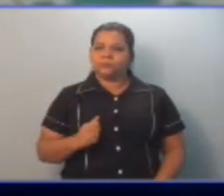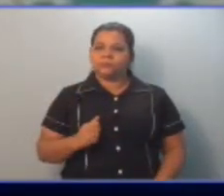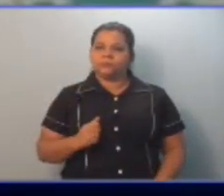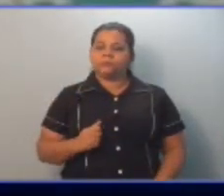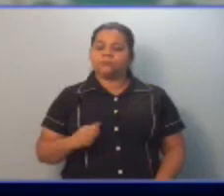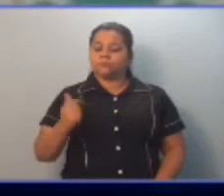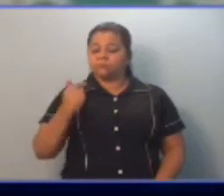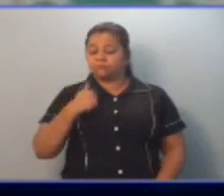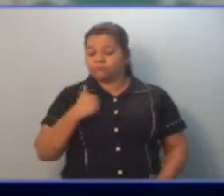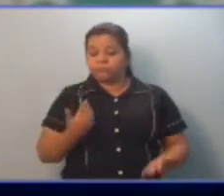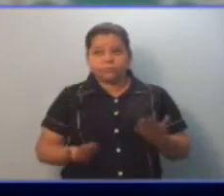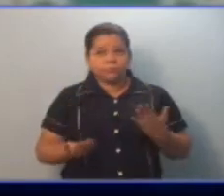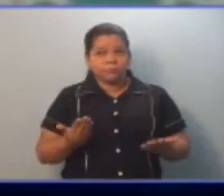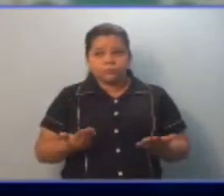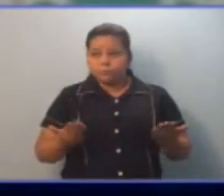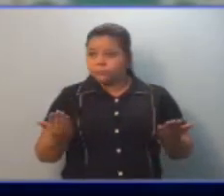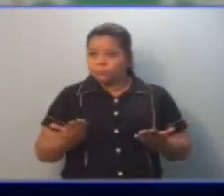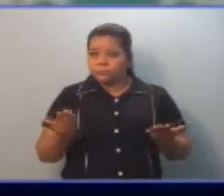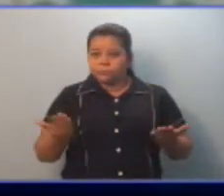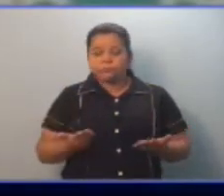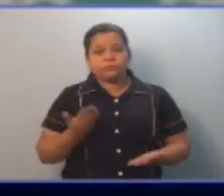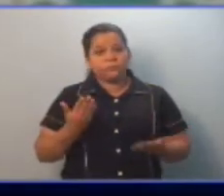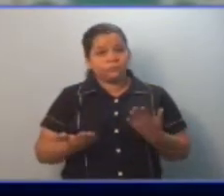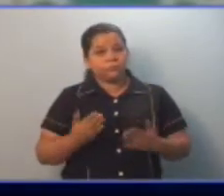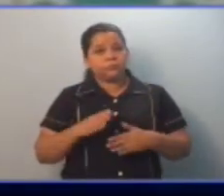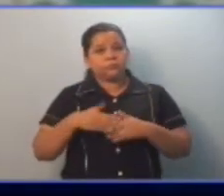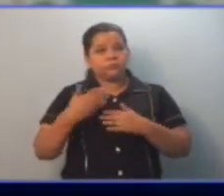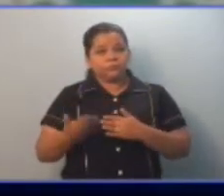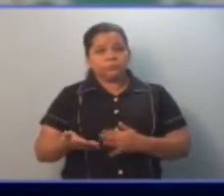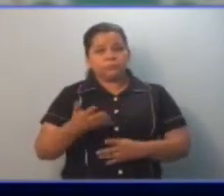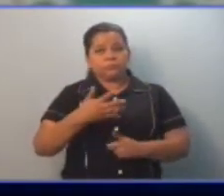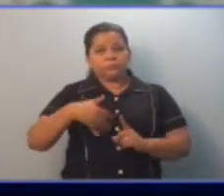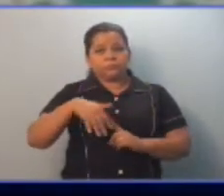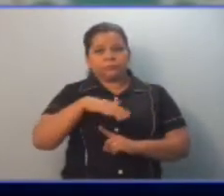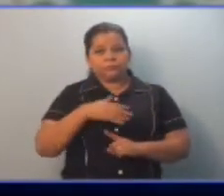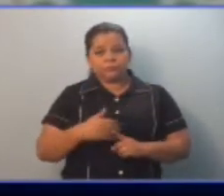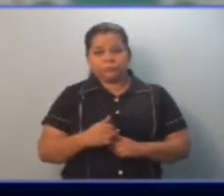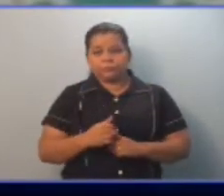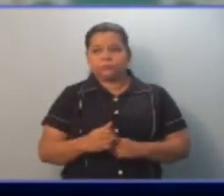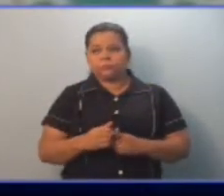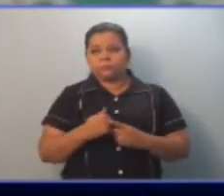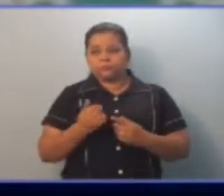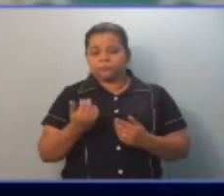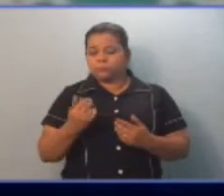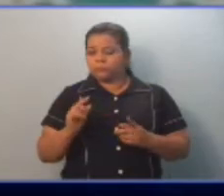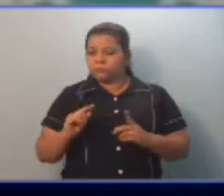De no hacerlo, habrán situaciones en las que el daño que se produzca